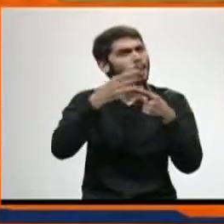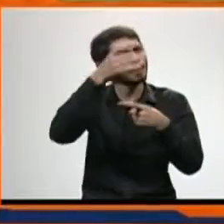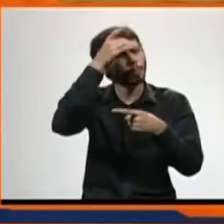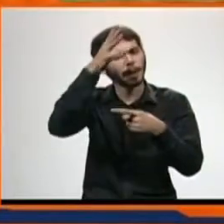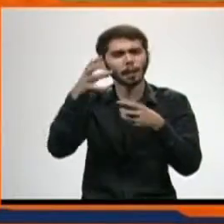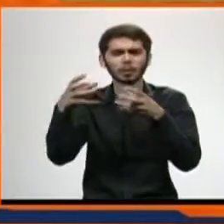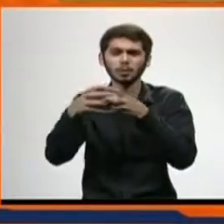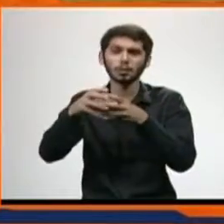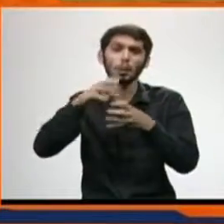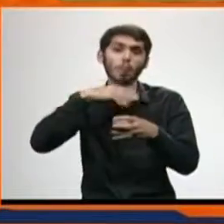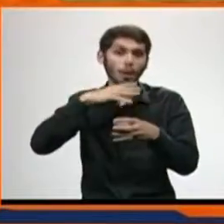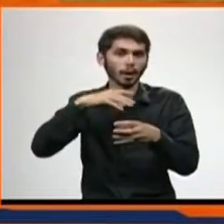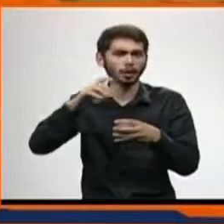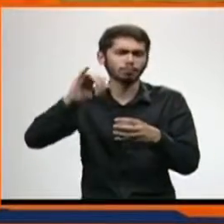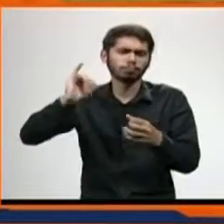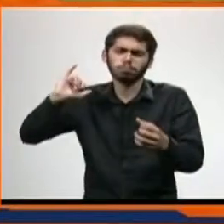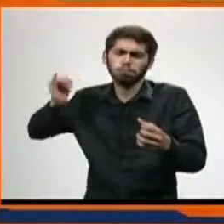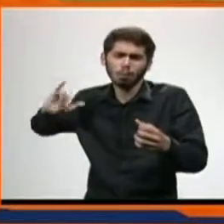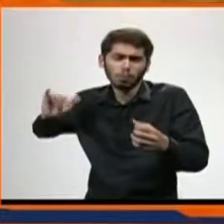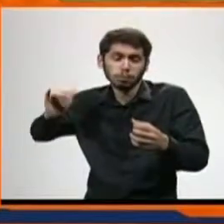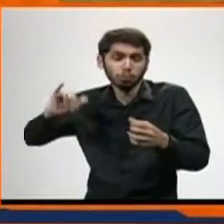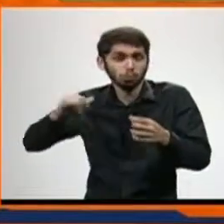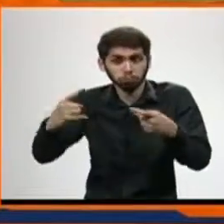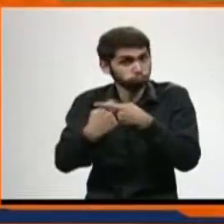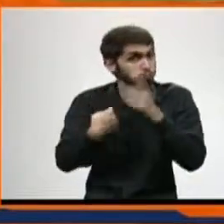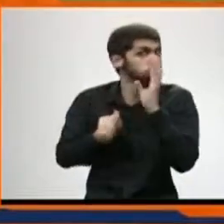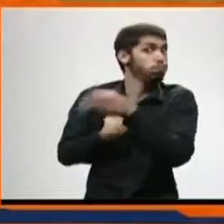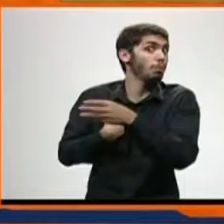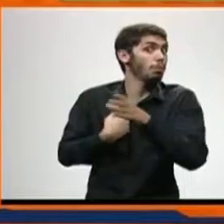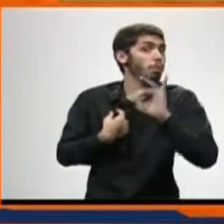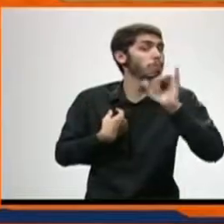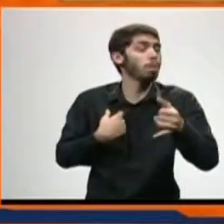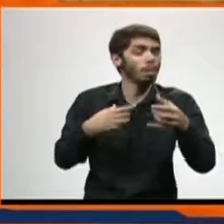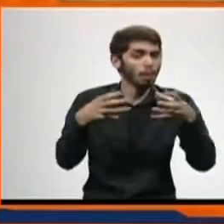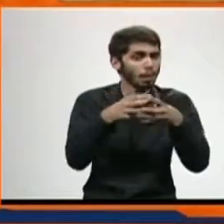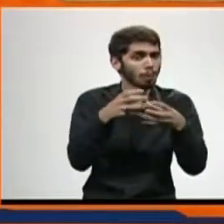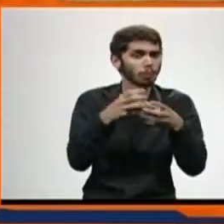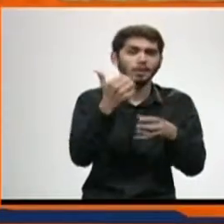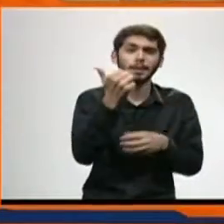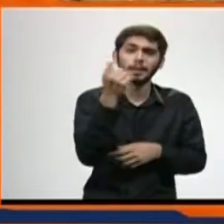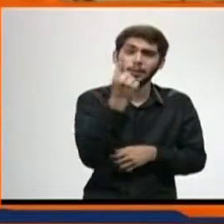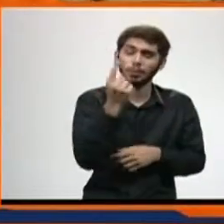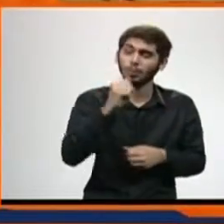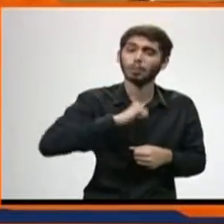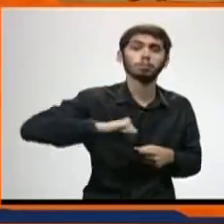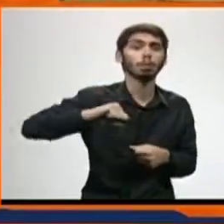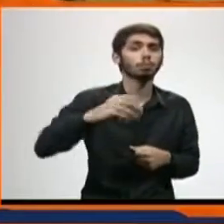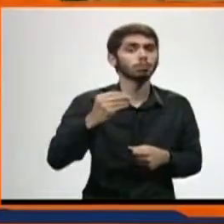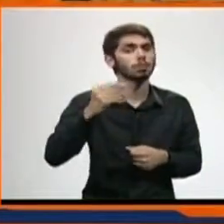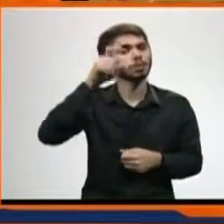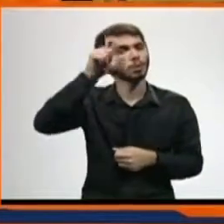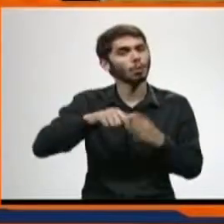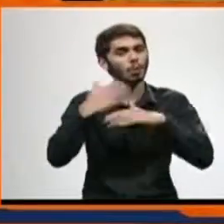múltiple campeón Juniors el equipo universitario abrió el marcador a los 6 minutos Gracias al derechazo de